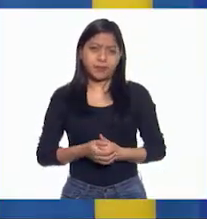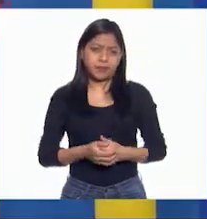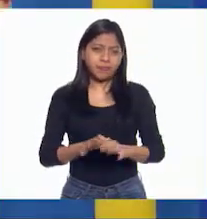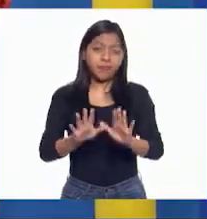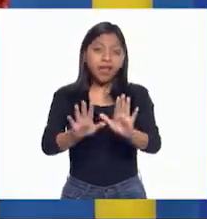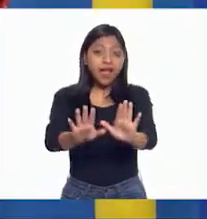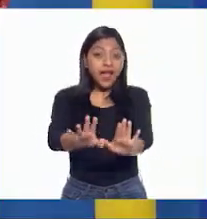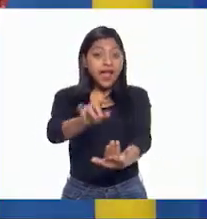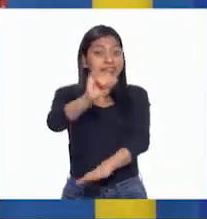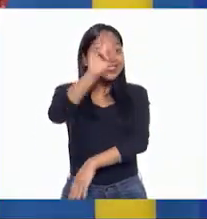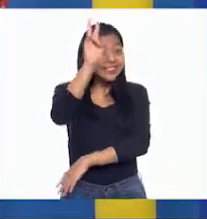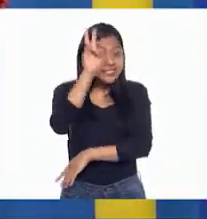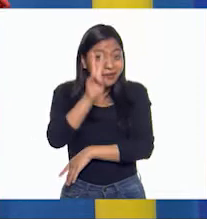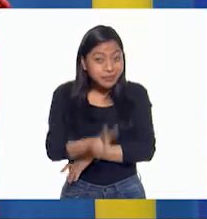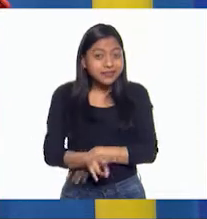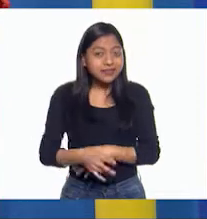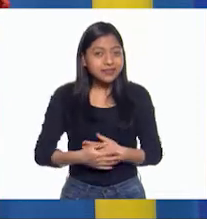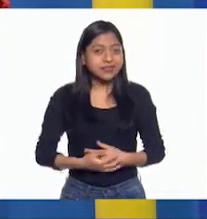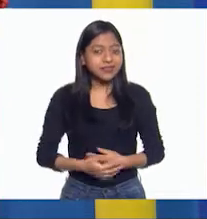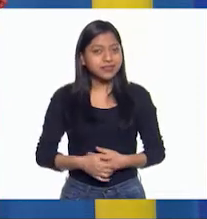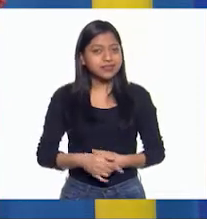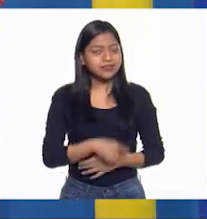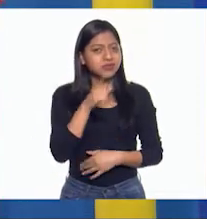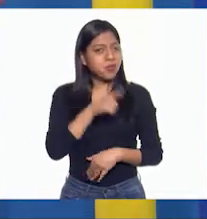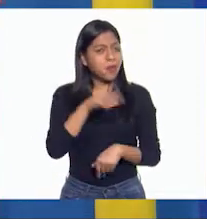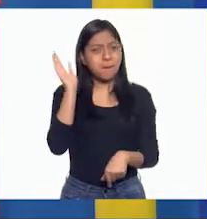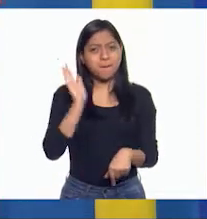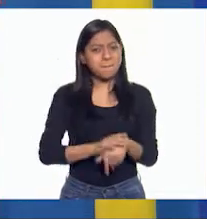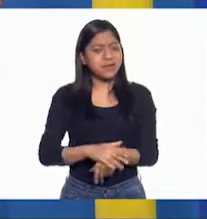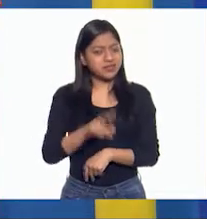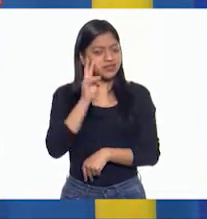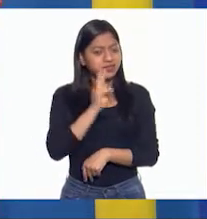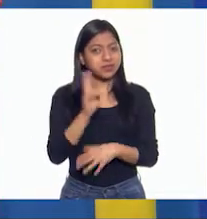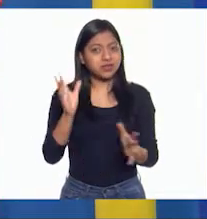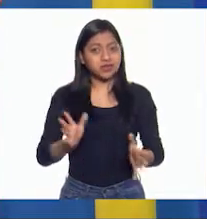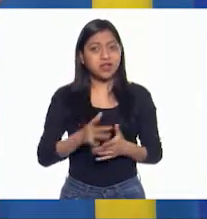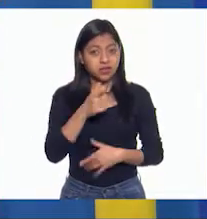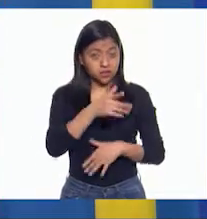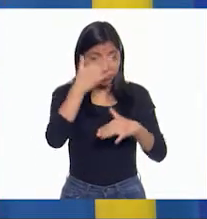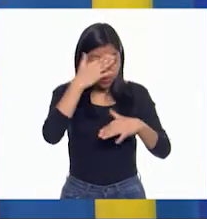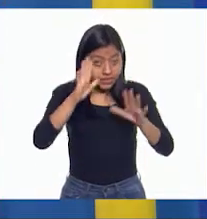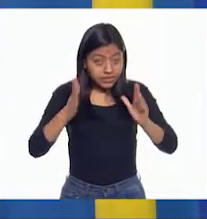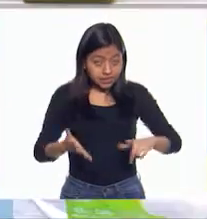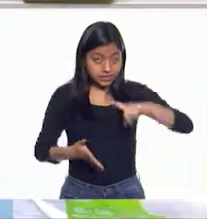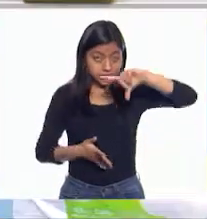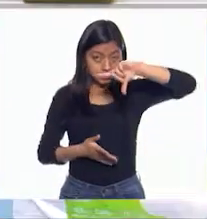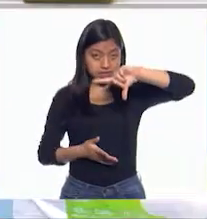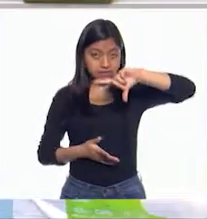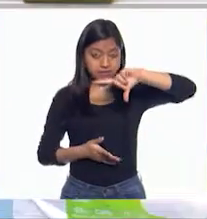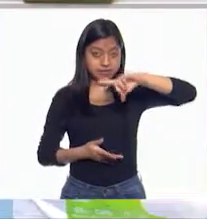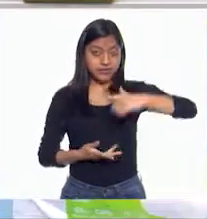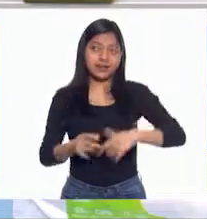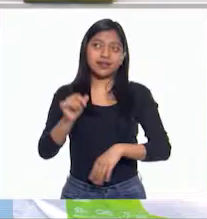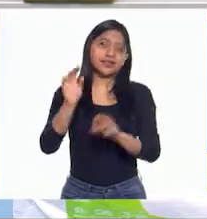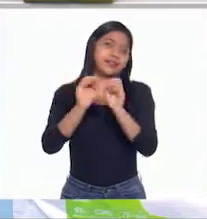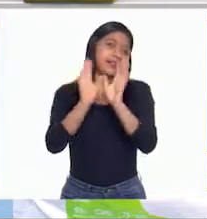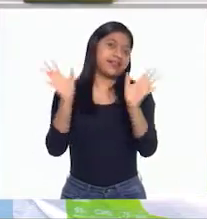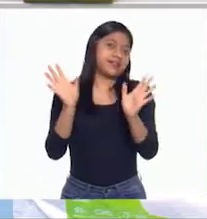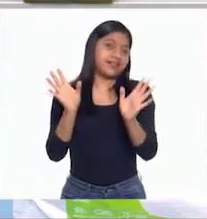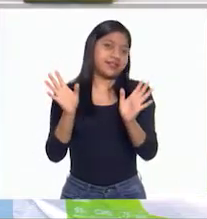Ale, sí es cierto. Oye, cada vez me sorprendes más. ¿A poco ya sabes hacer divisiones? Ah, pues claro